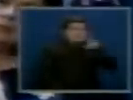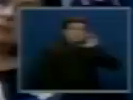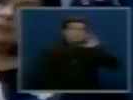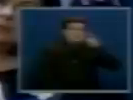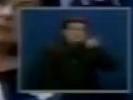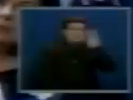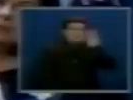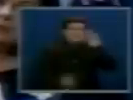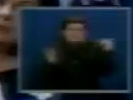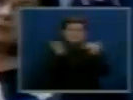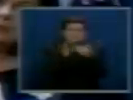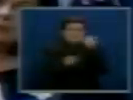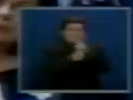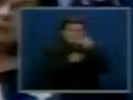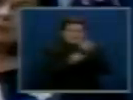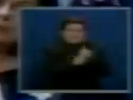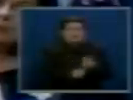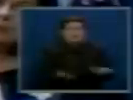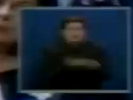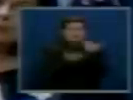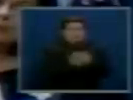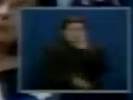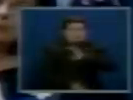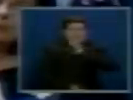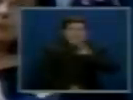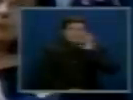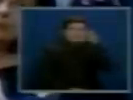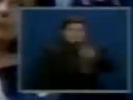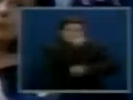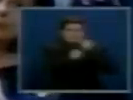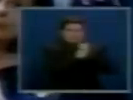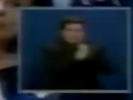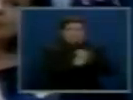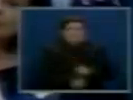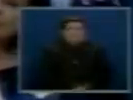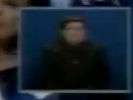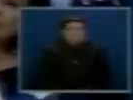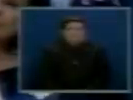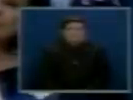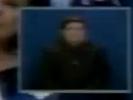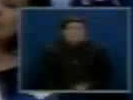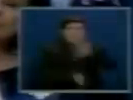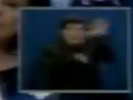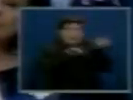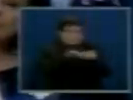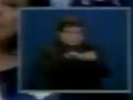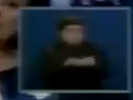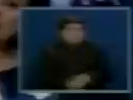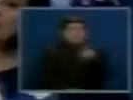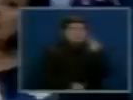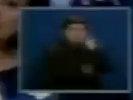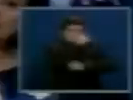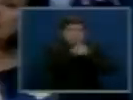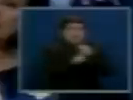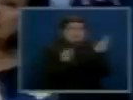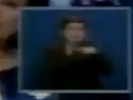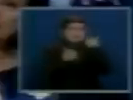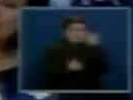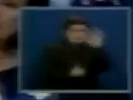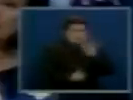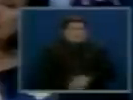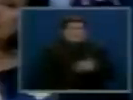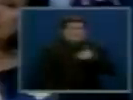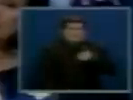mil nuevos puestos de trabajo de calidad en los próximos 4 años. Adicionalmente, solo en el año 2015 se